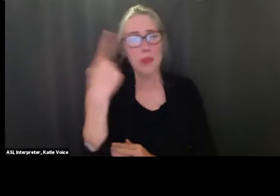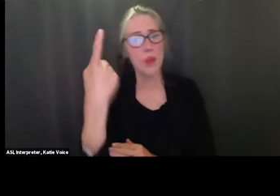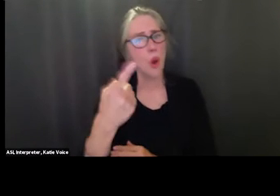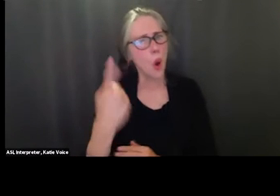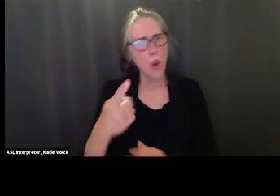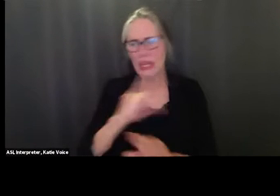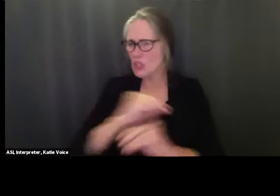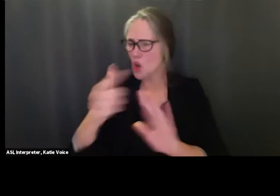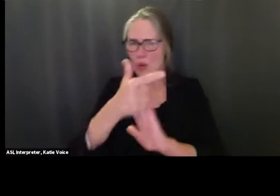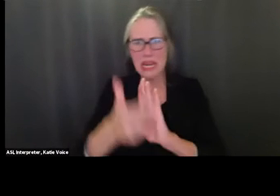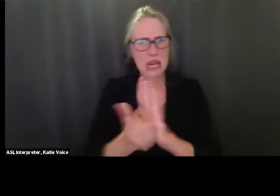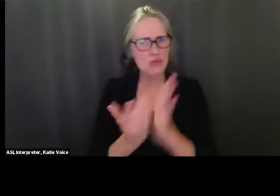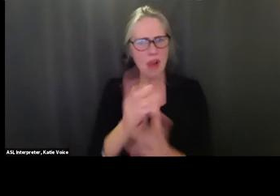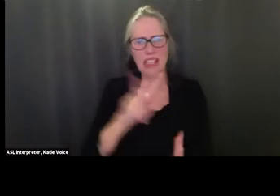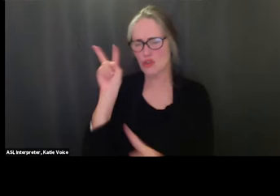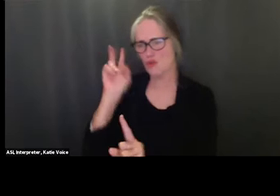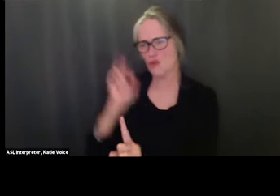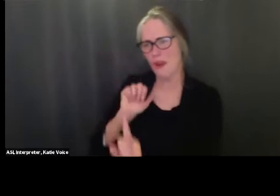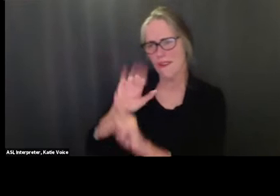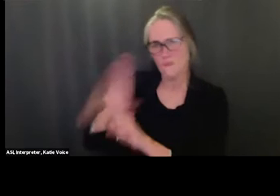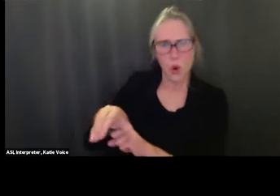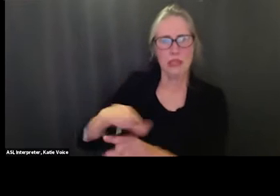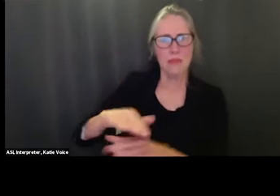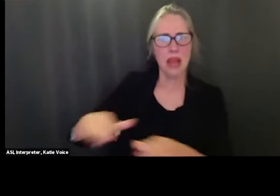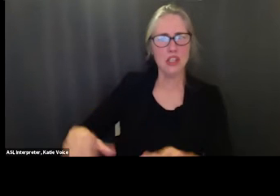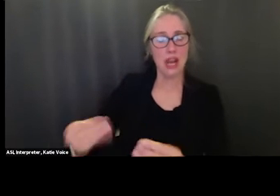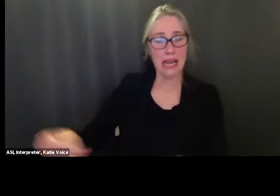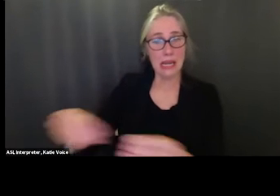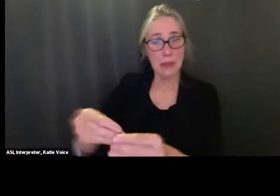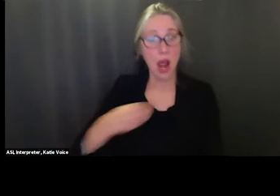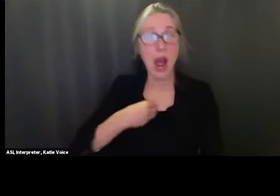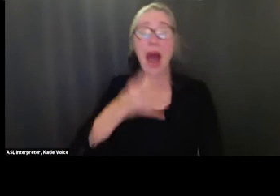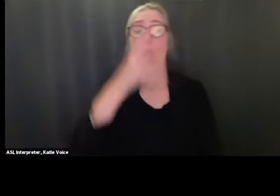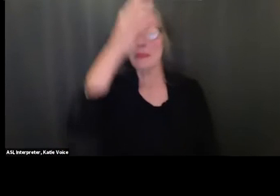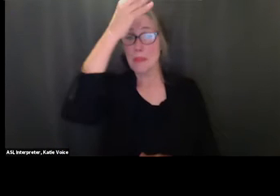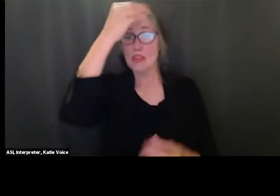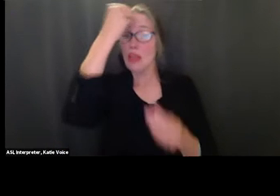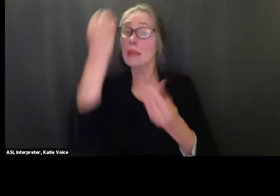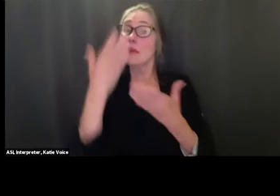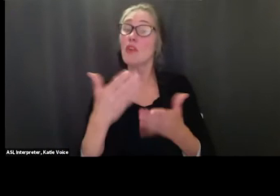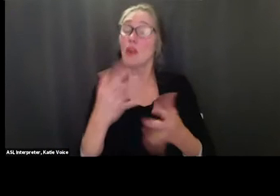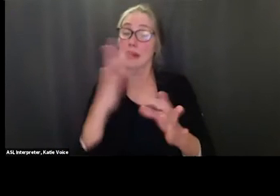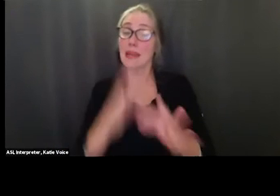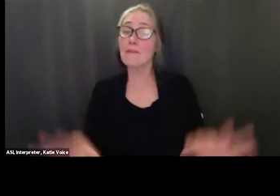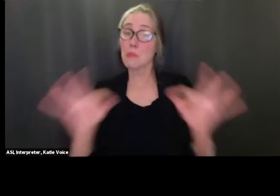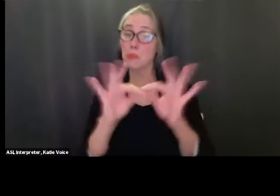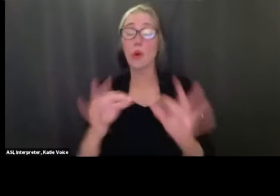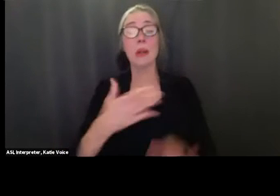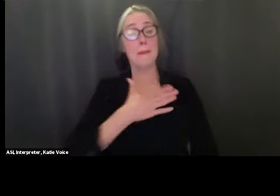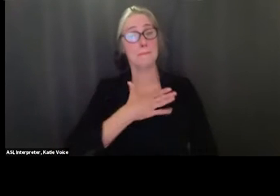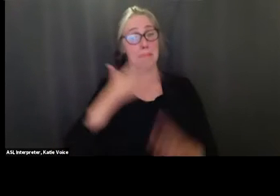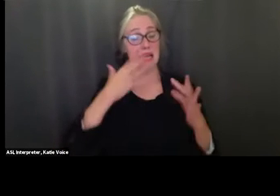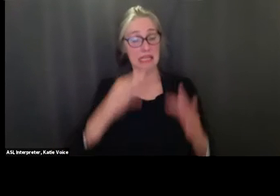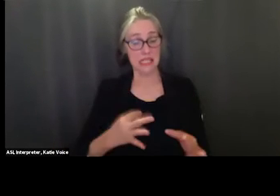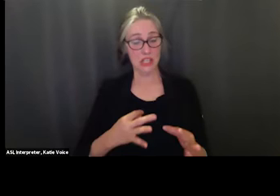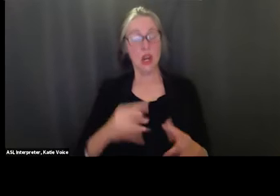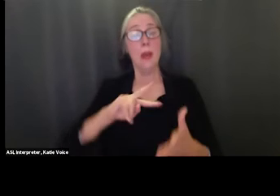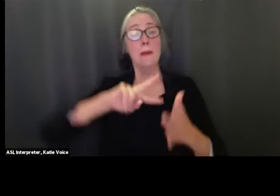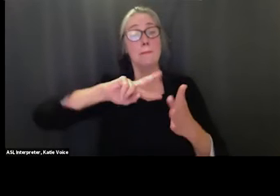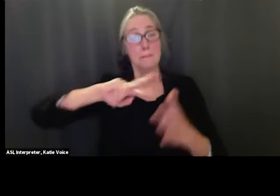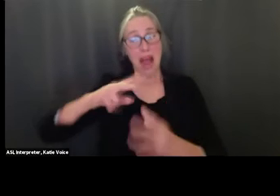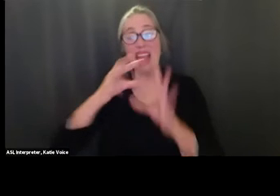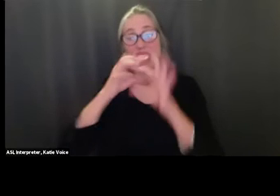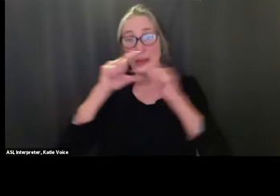niño más tiempo. Yo soy su mamá. Yo puedo hacer una decisión informada para mi hijo. Hagan estas cubrebocas opcionales y dejen que nuestros